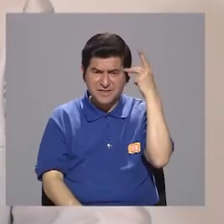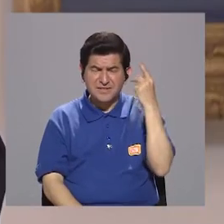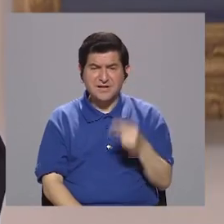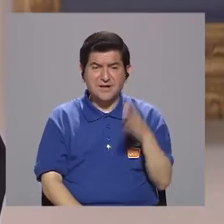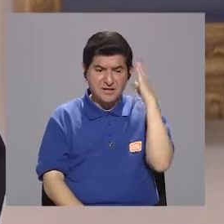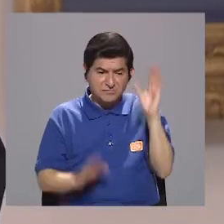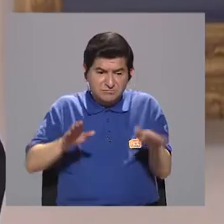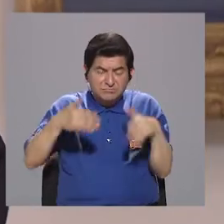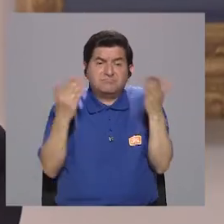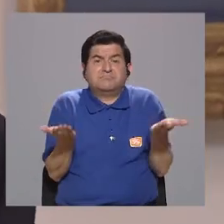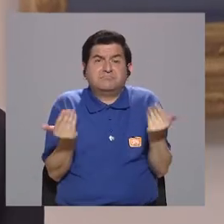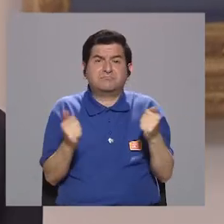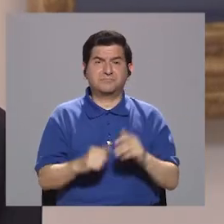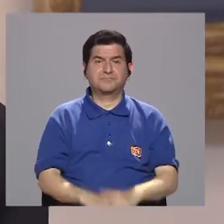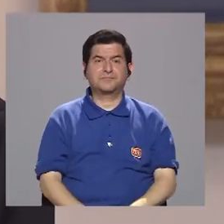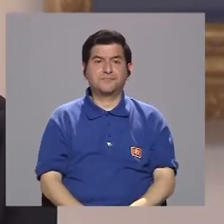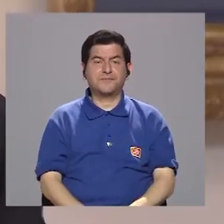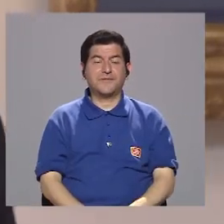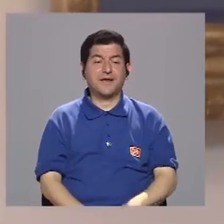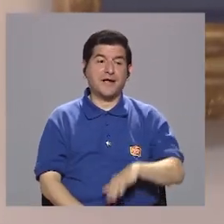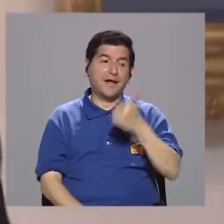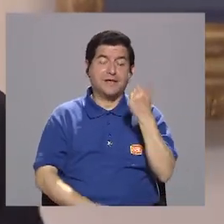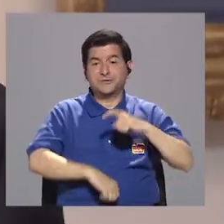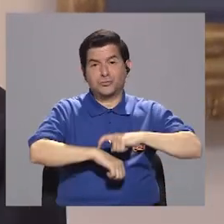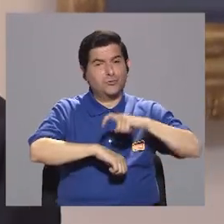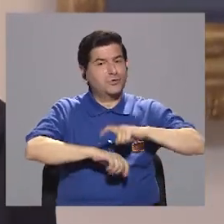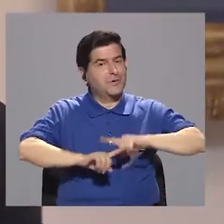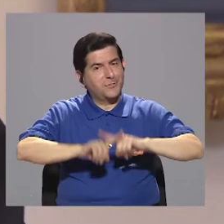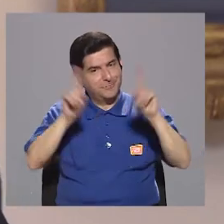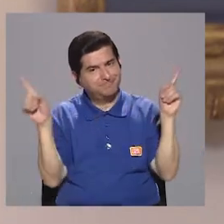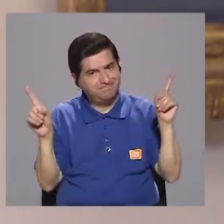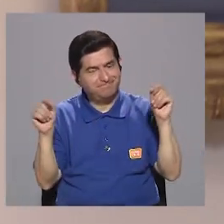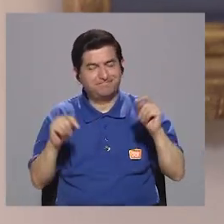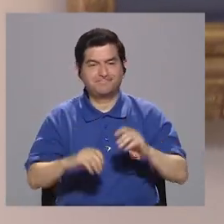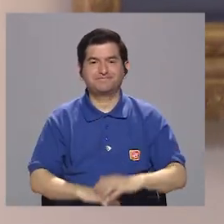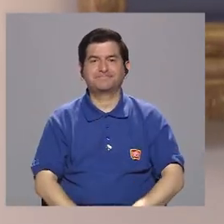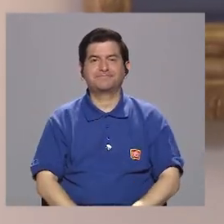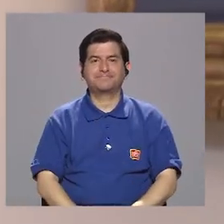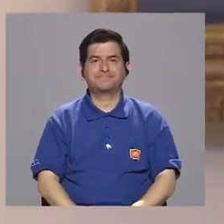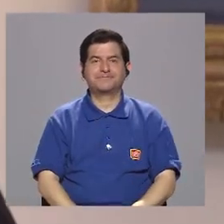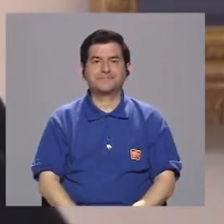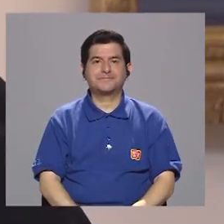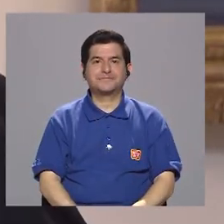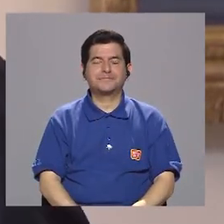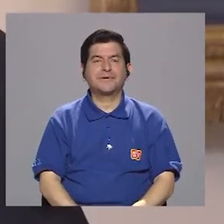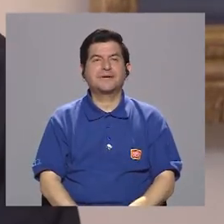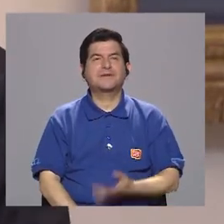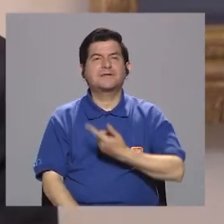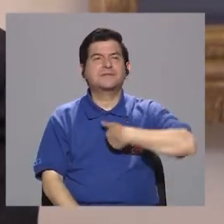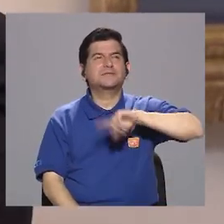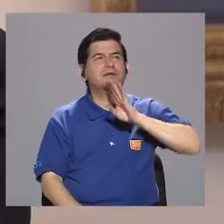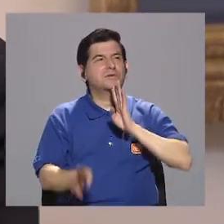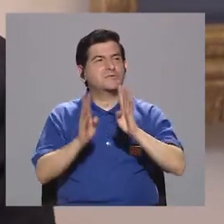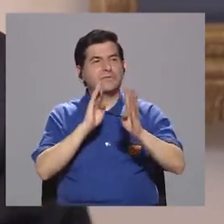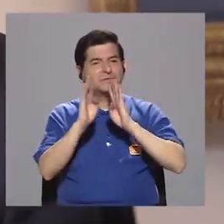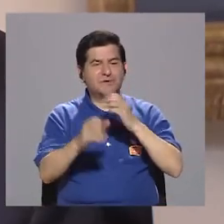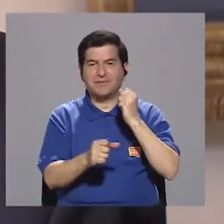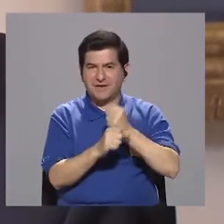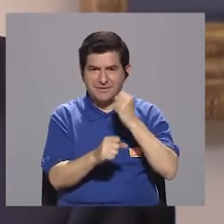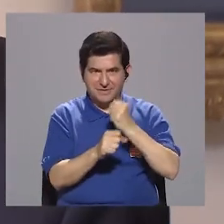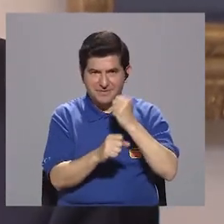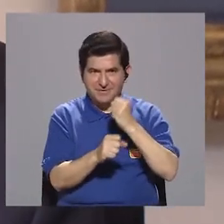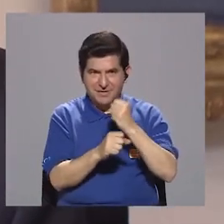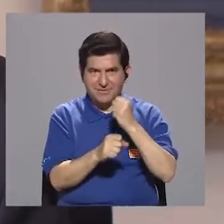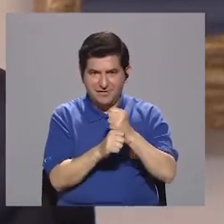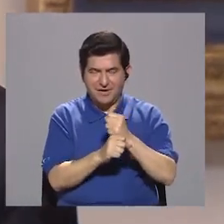política? Bueno, ya esto es otra época. Claro. Es decir, realmente, si hablamos de la obra